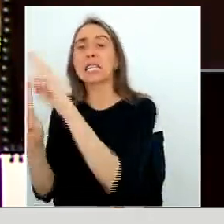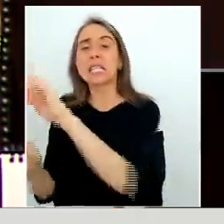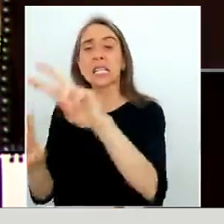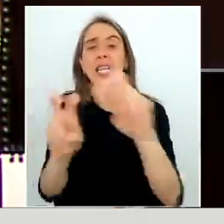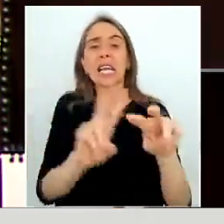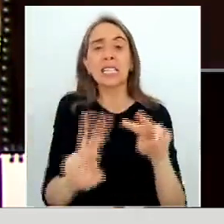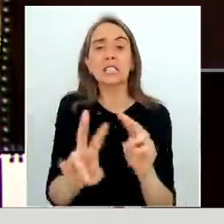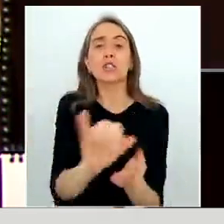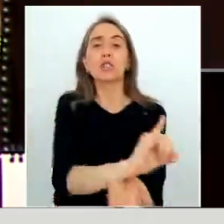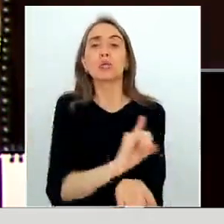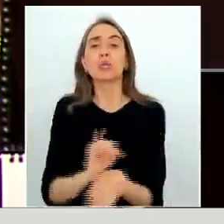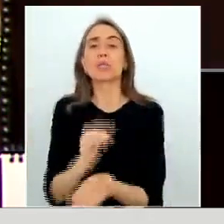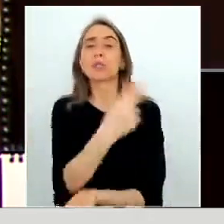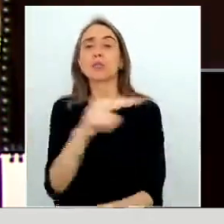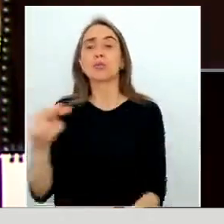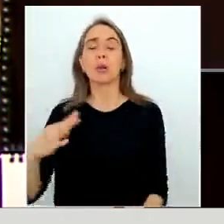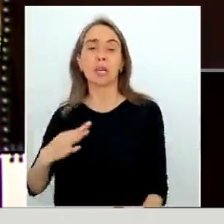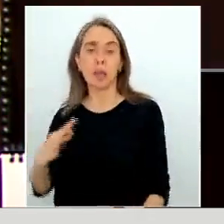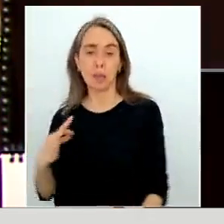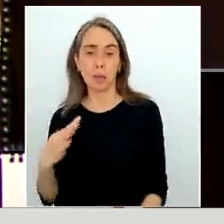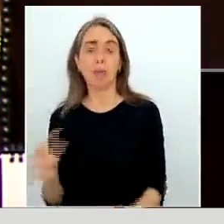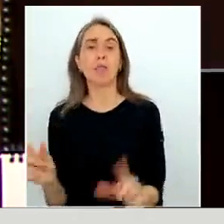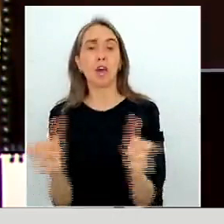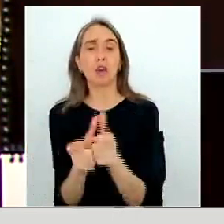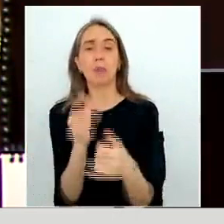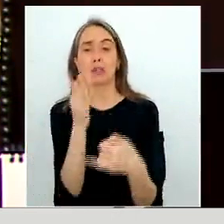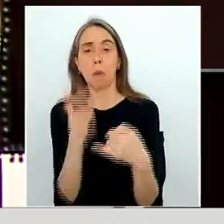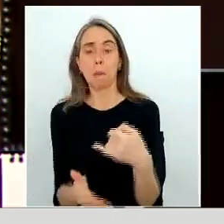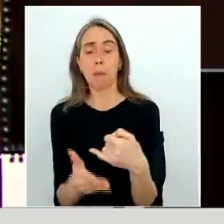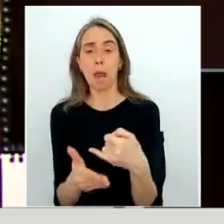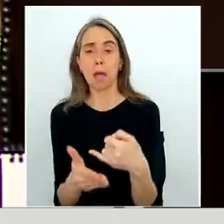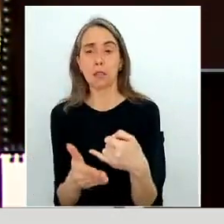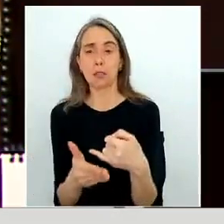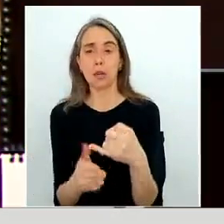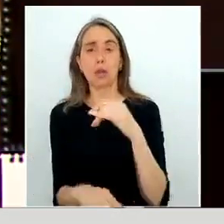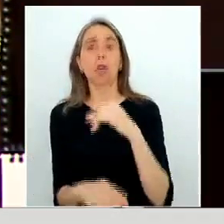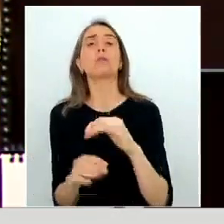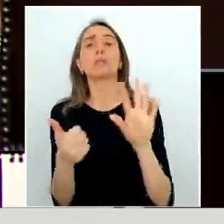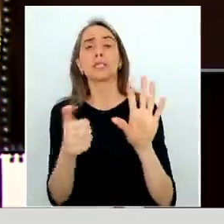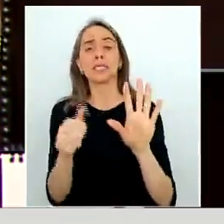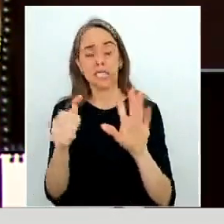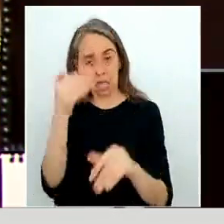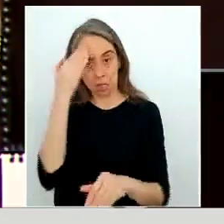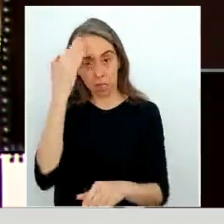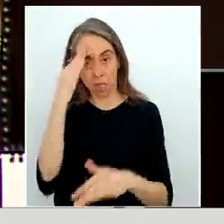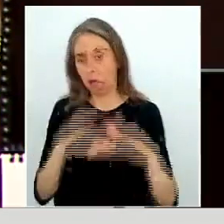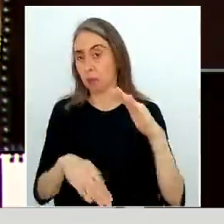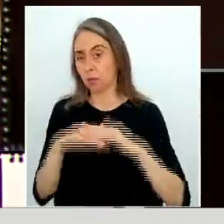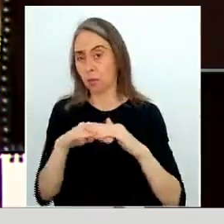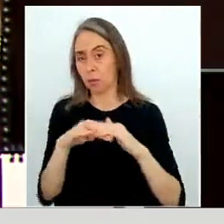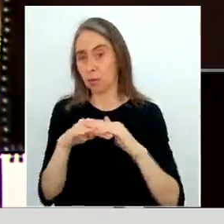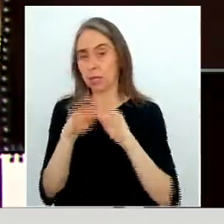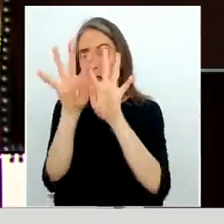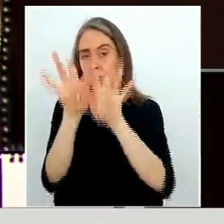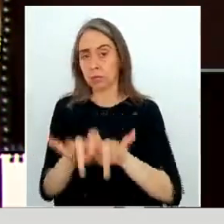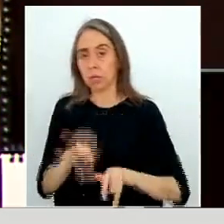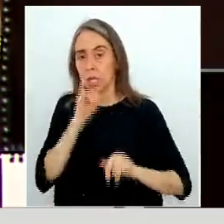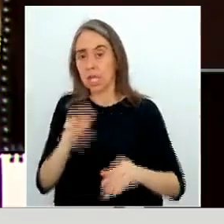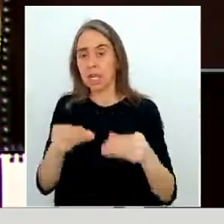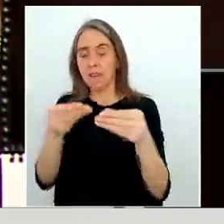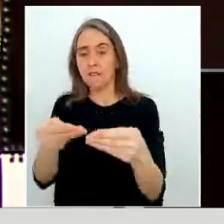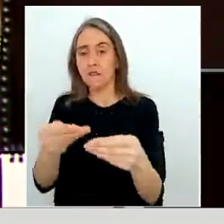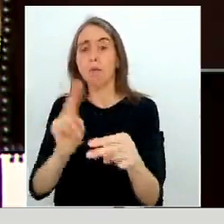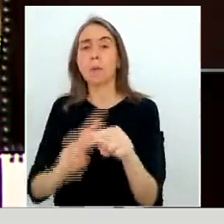dependientes la comisión de dispondrá del plazo máximo de 60 días para emitir su informe y para el desempeño de su